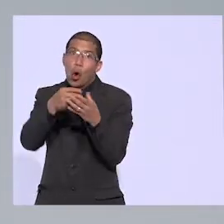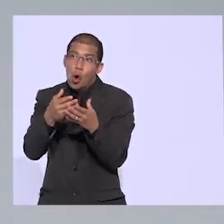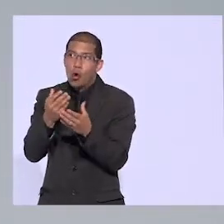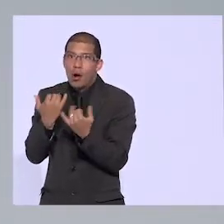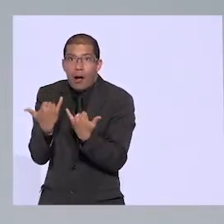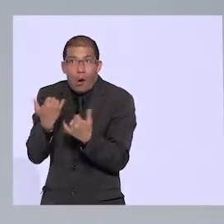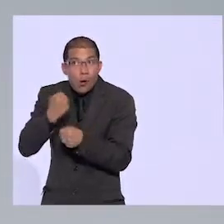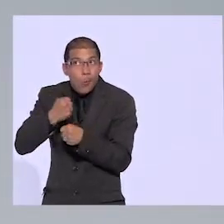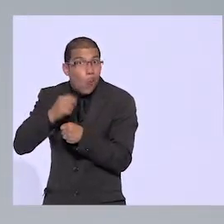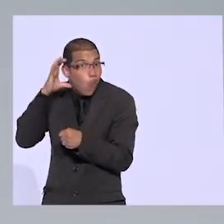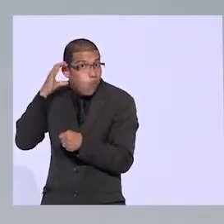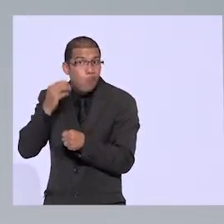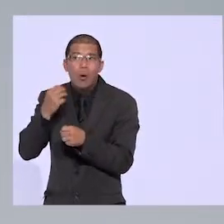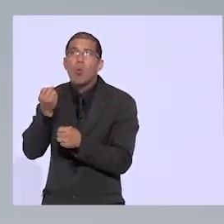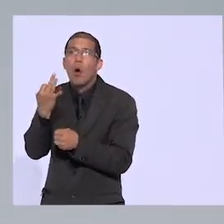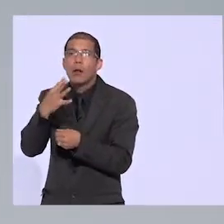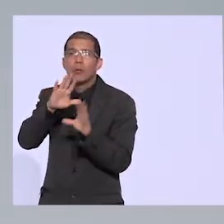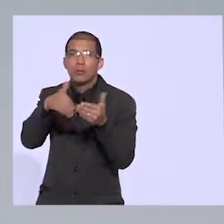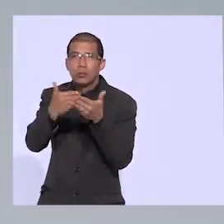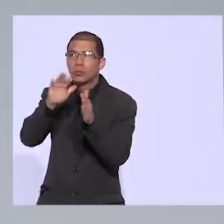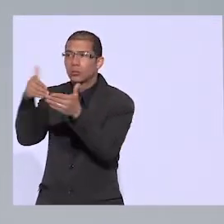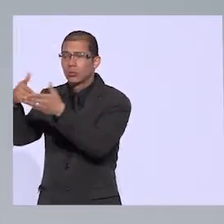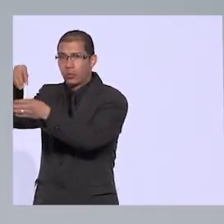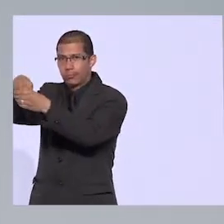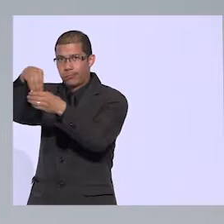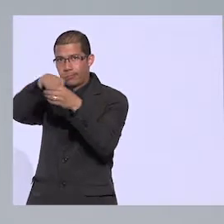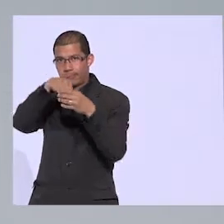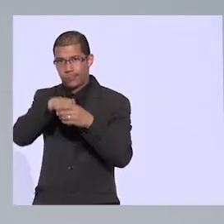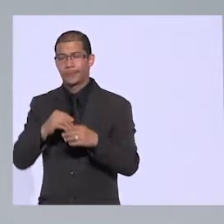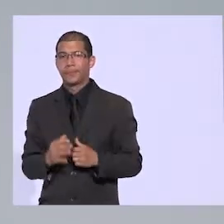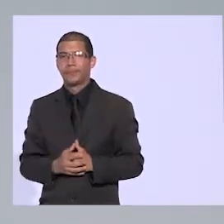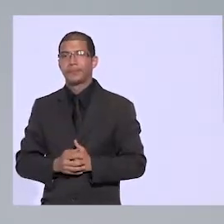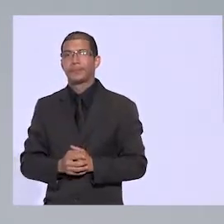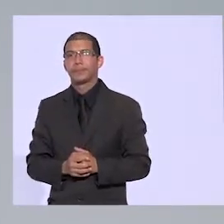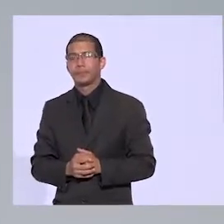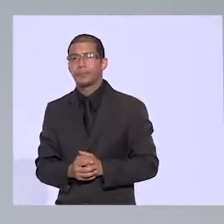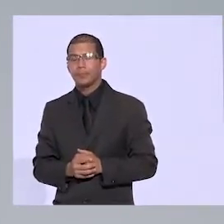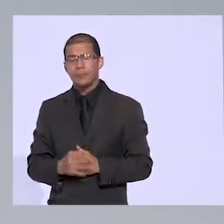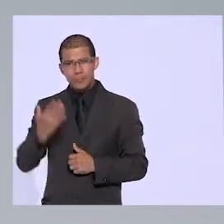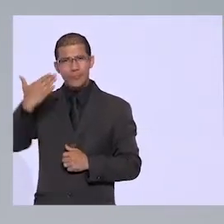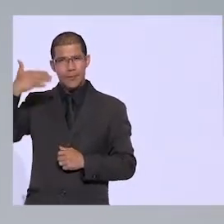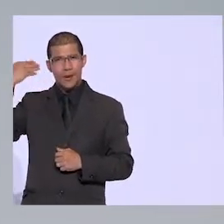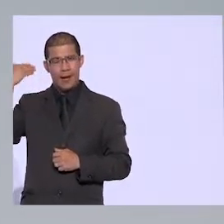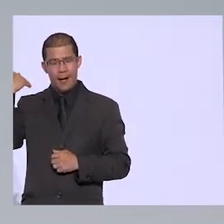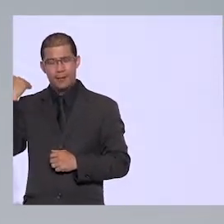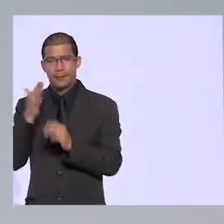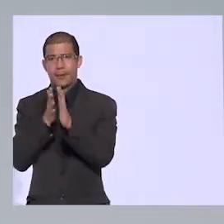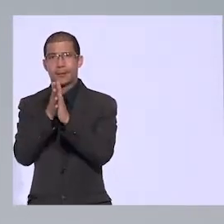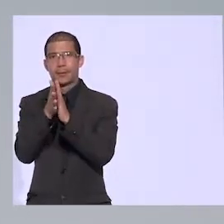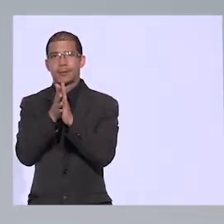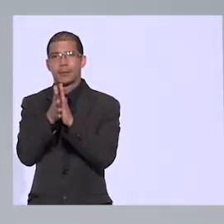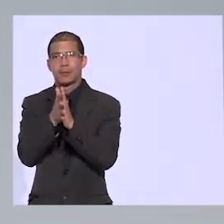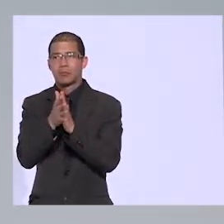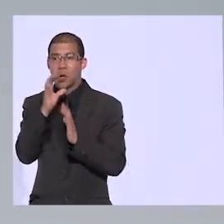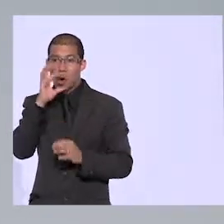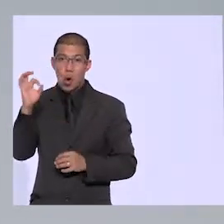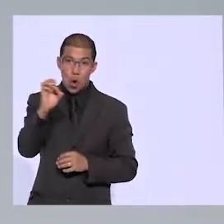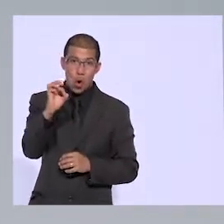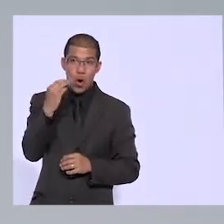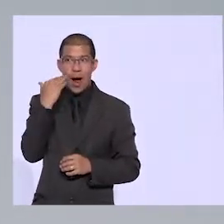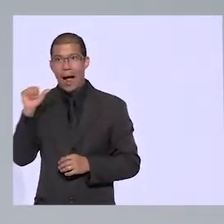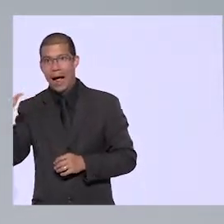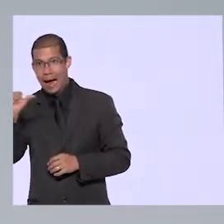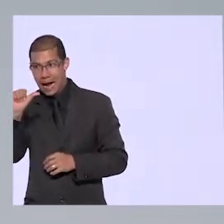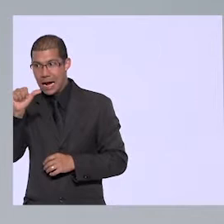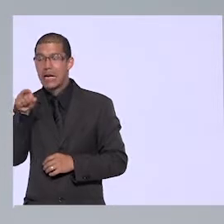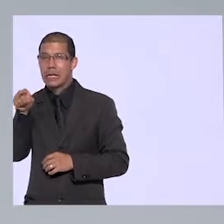Además, satisfacción con la docencia, satisfacción con el entorno laboral. Una cosa muy importante, os comentaba antes, si es hombre o mujer es un dato